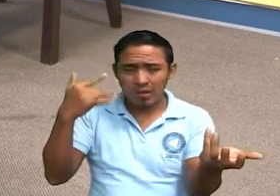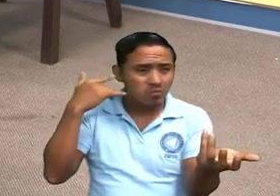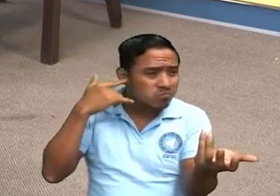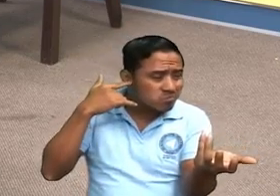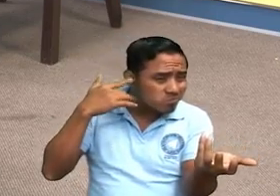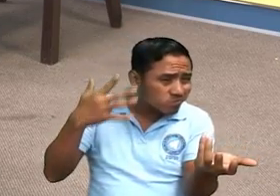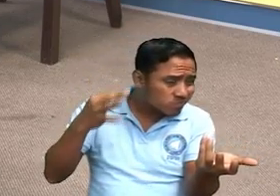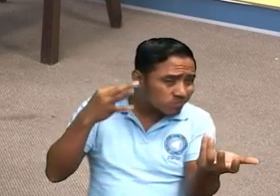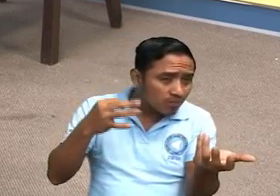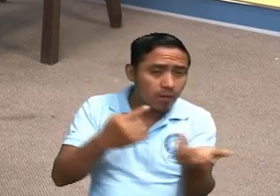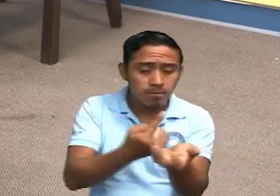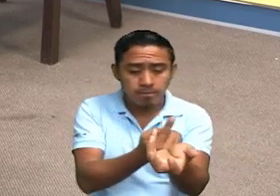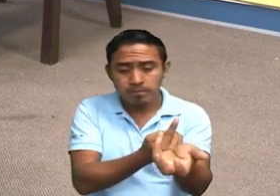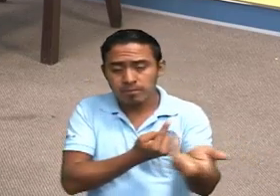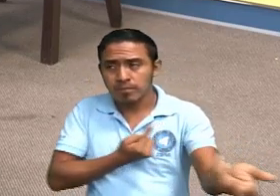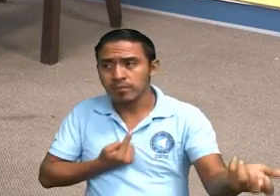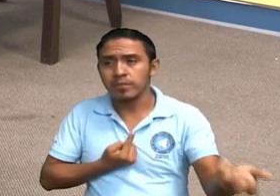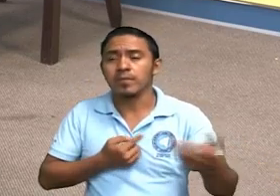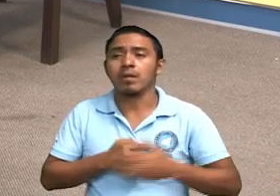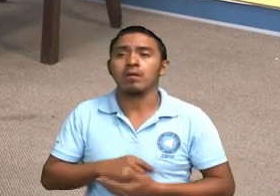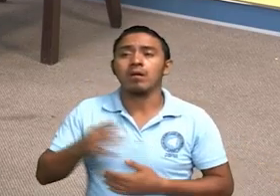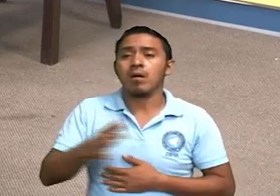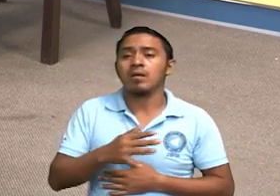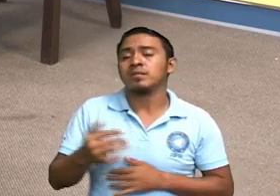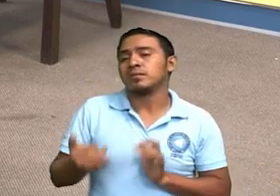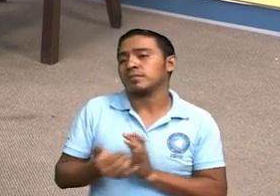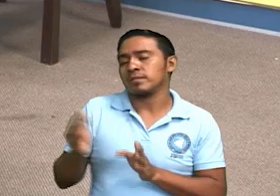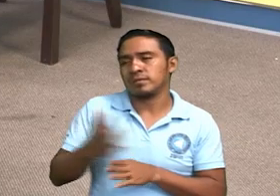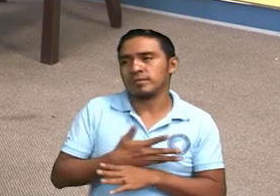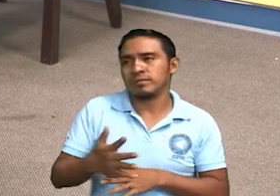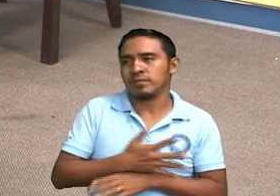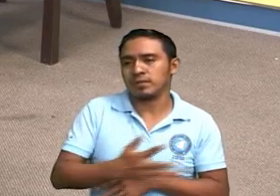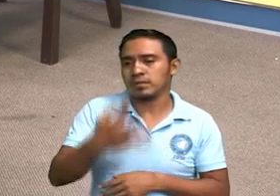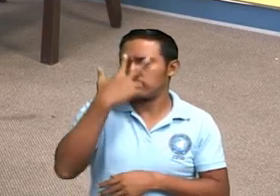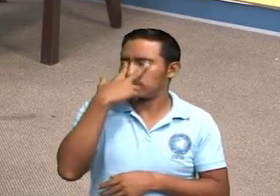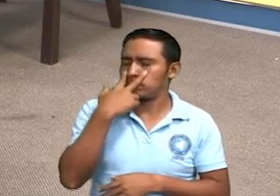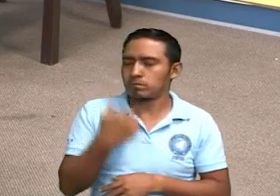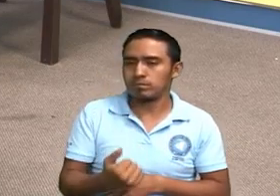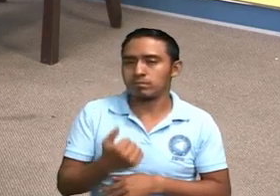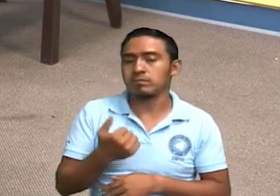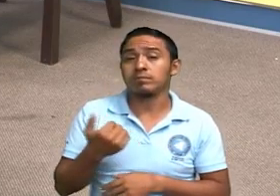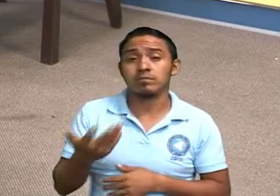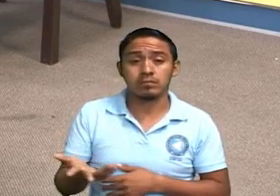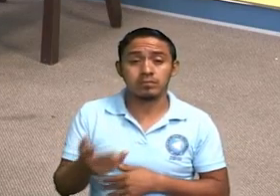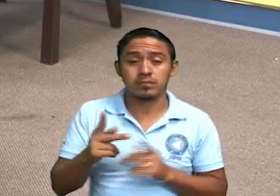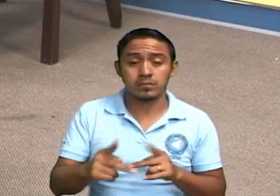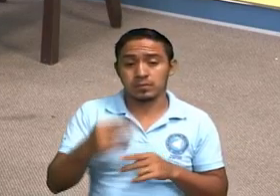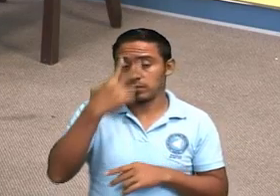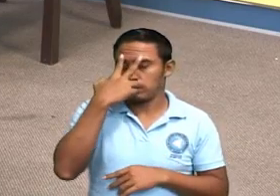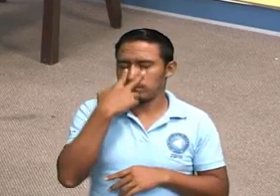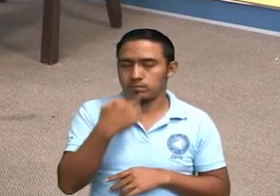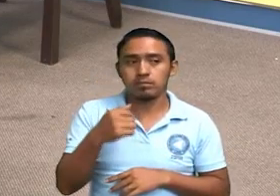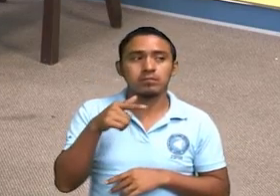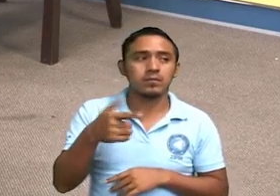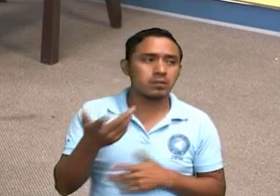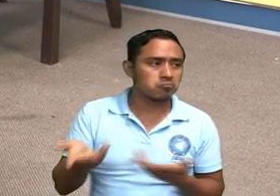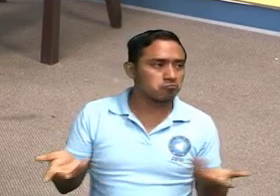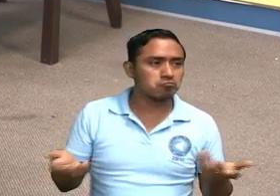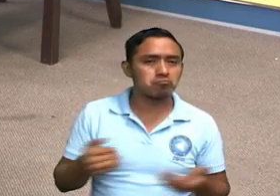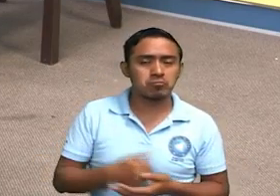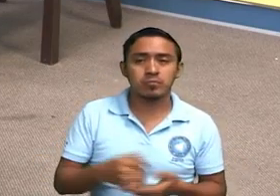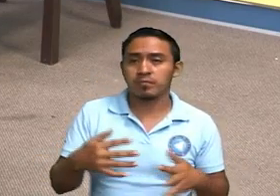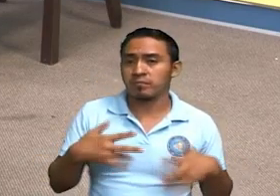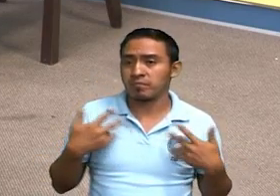bien. A diferencia de la persona que no es vidente, ¿verdad? Uh-huh. La persona que no es vidente es una persona que